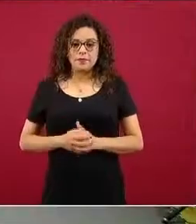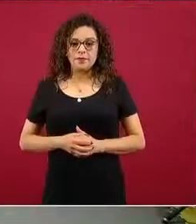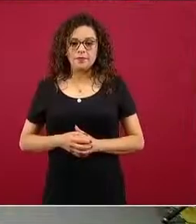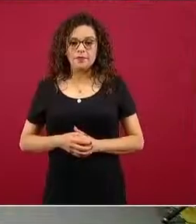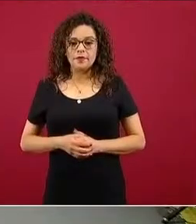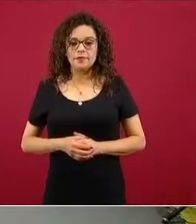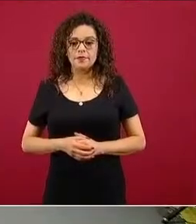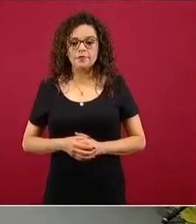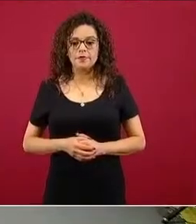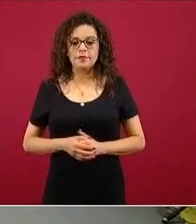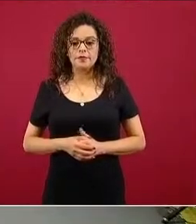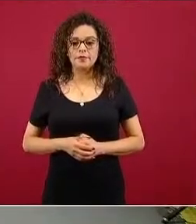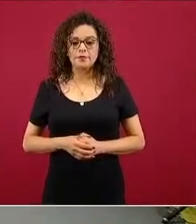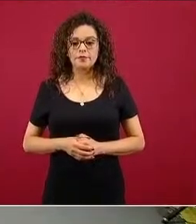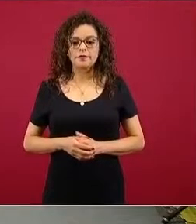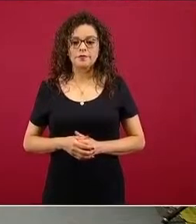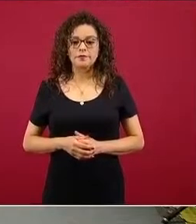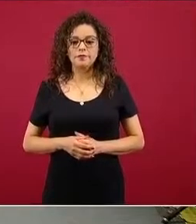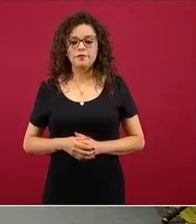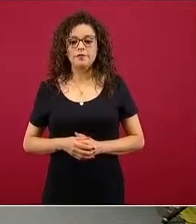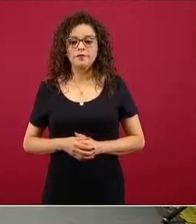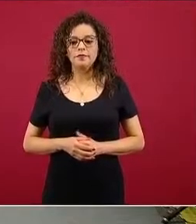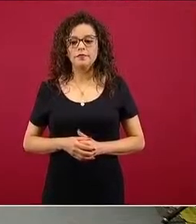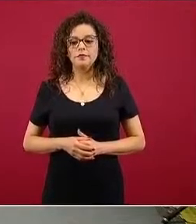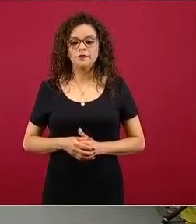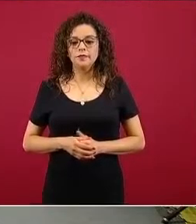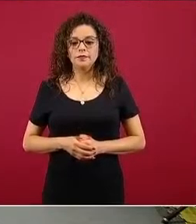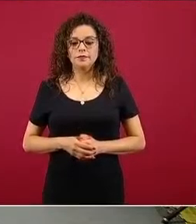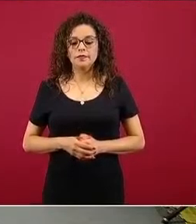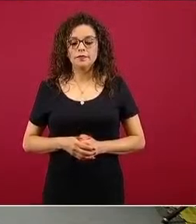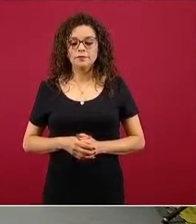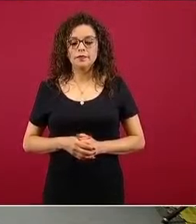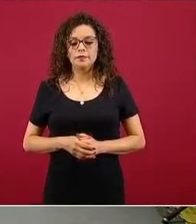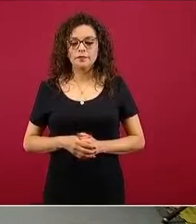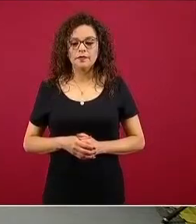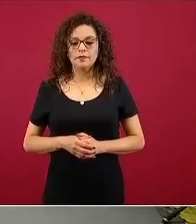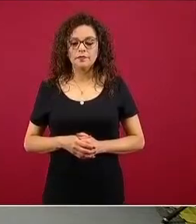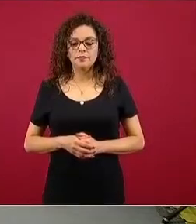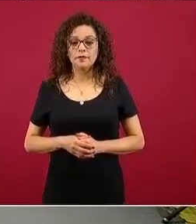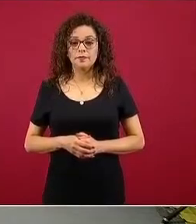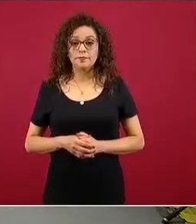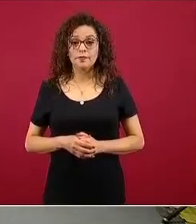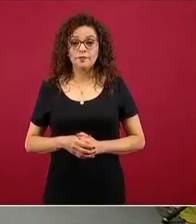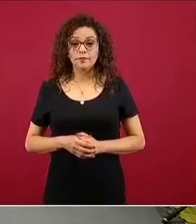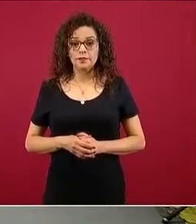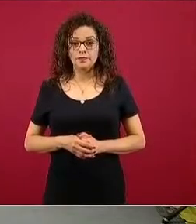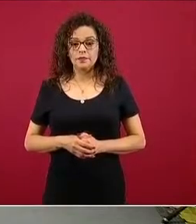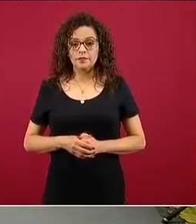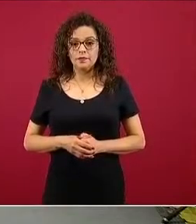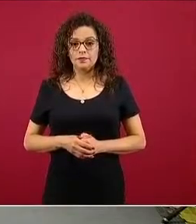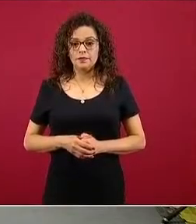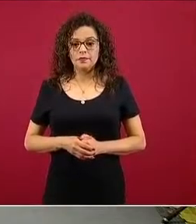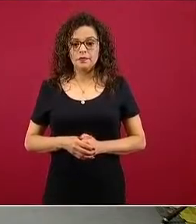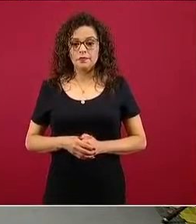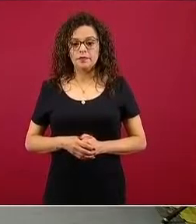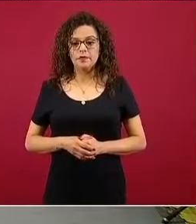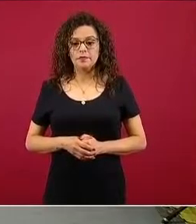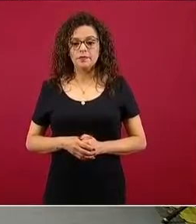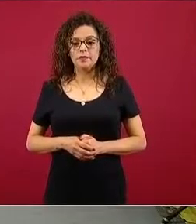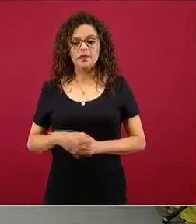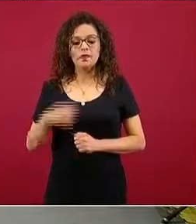¿Qué tipo de tratamiento se le va a dar a quienes asistimos, por ejemplo, aquí a las ruedas de prensa con el presidente y con ustedes? Si se va a haber